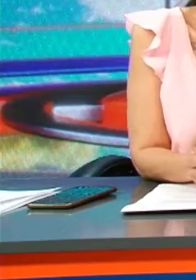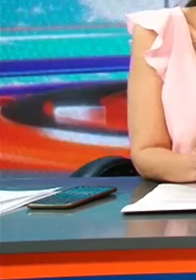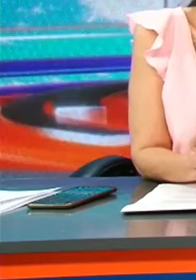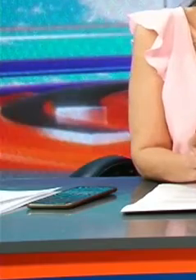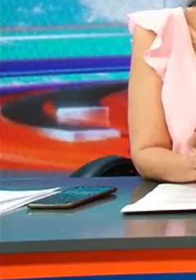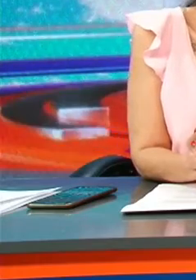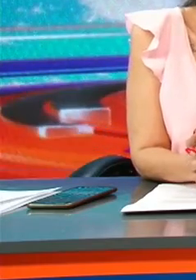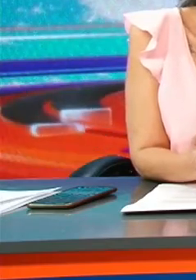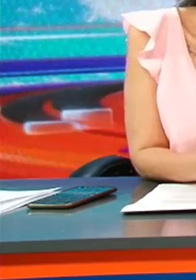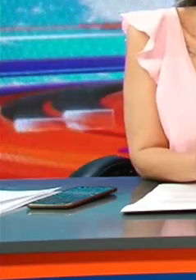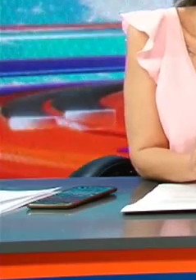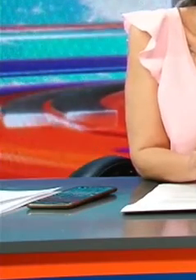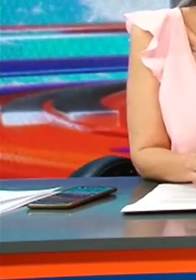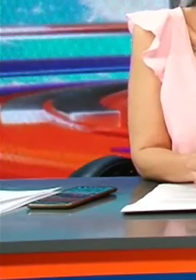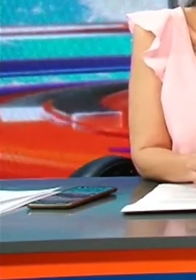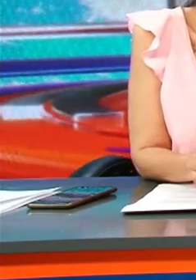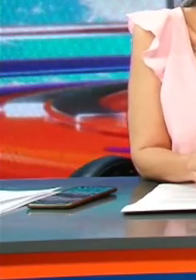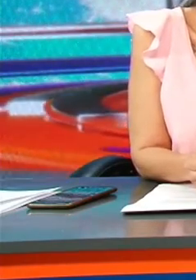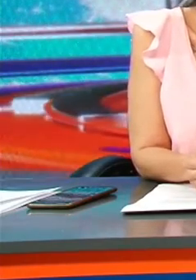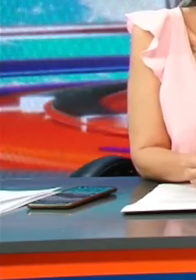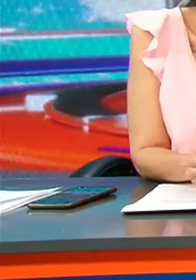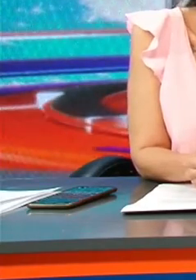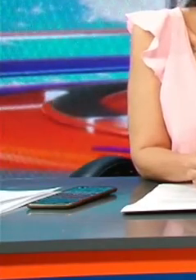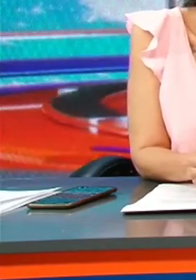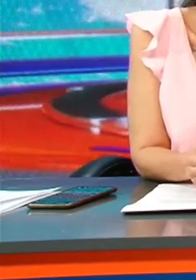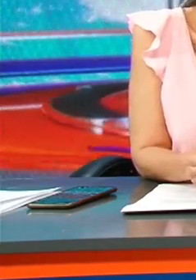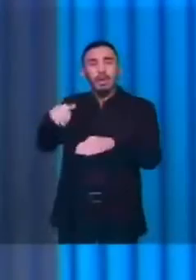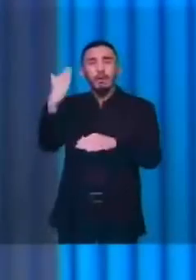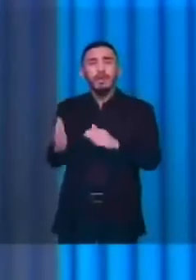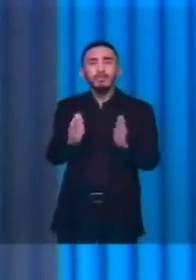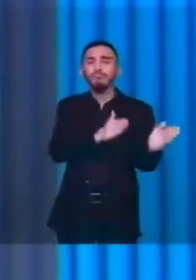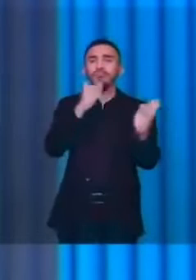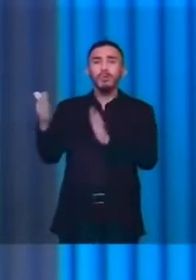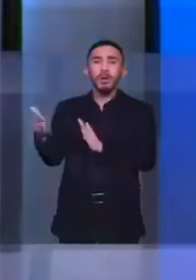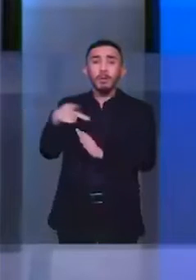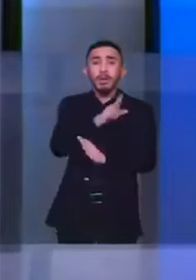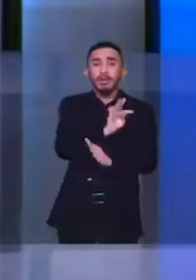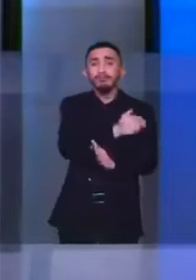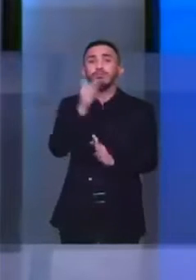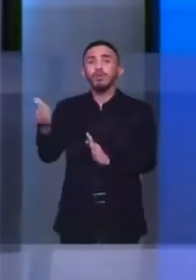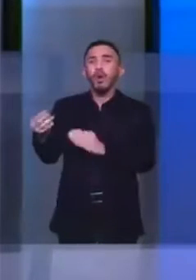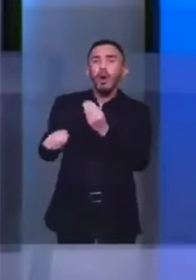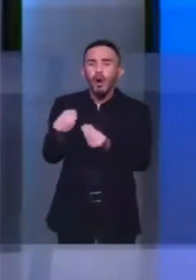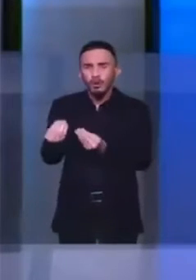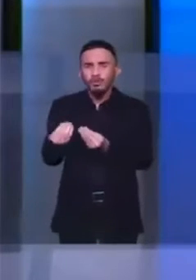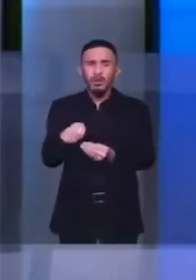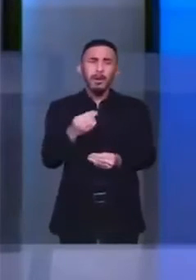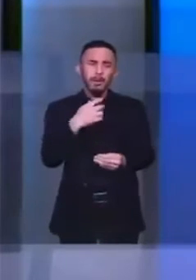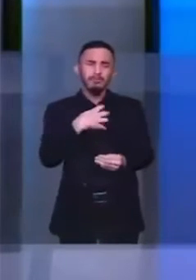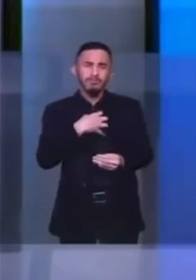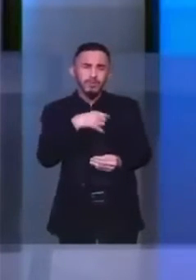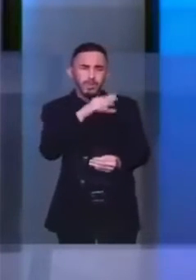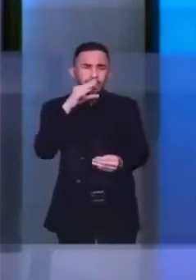que el destino de gran parte de Latinoamérica. Estamos hablando de Lula versus Bolsonaro. Bueno, un país que está